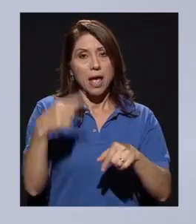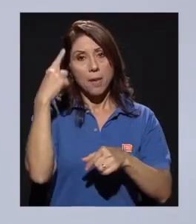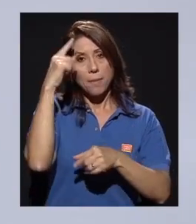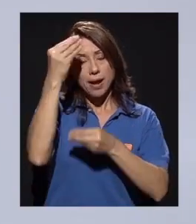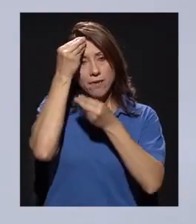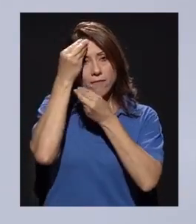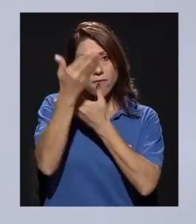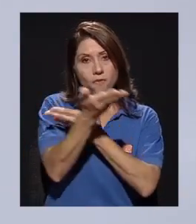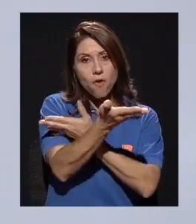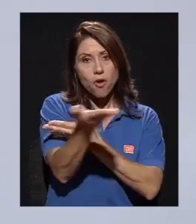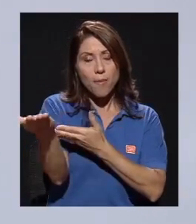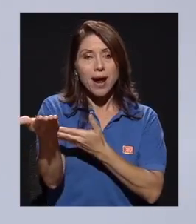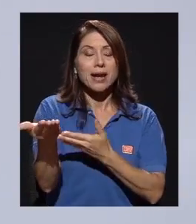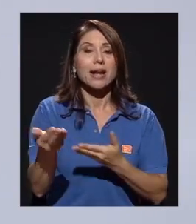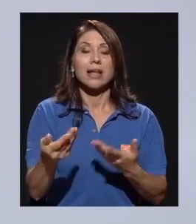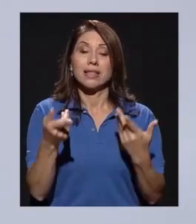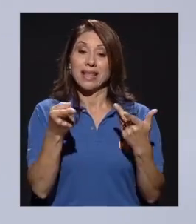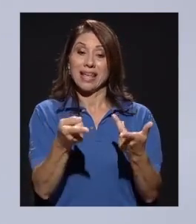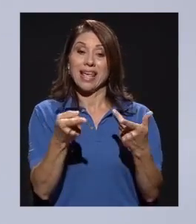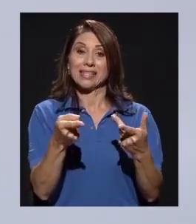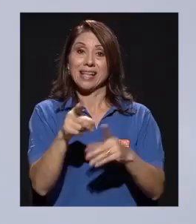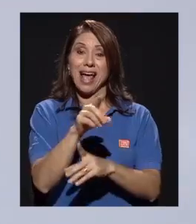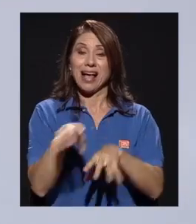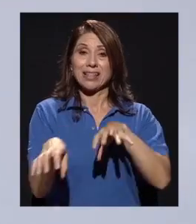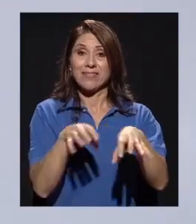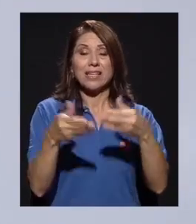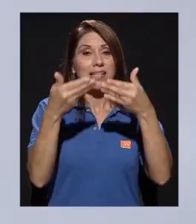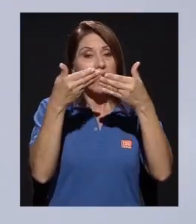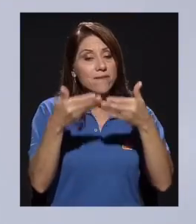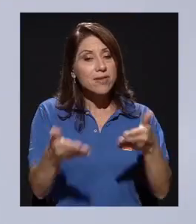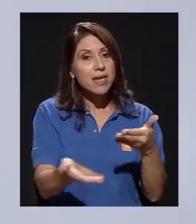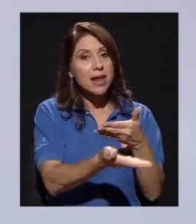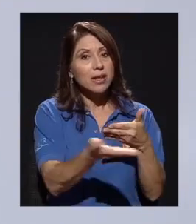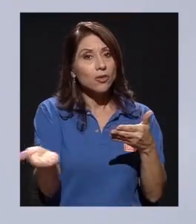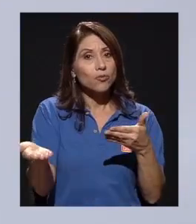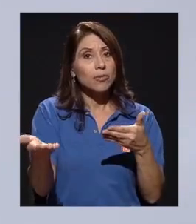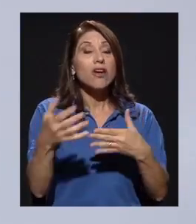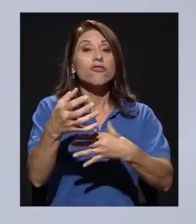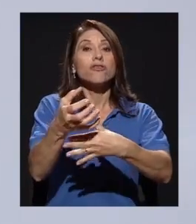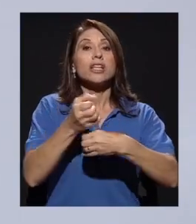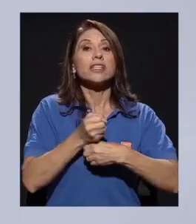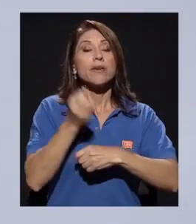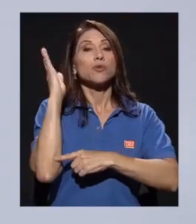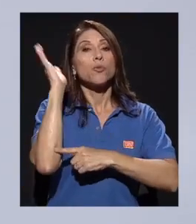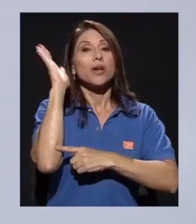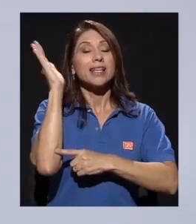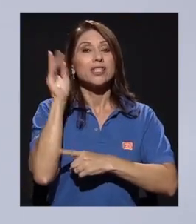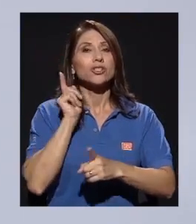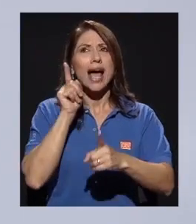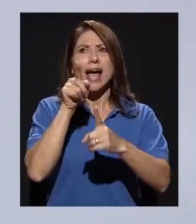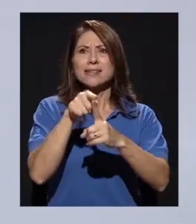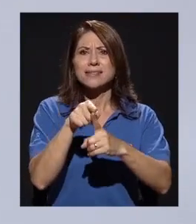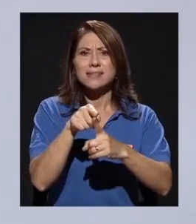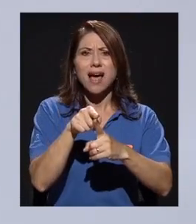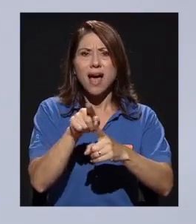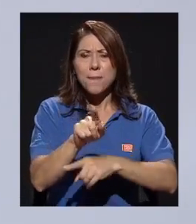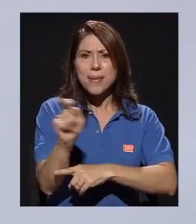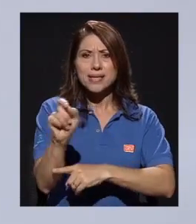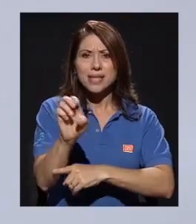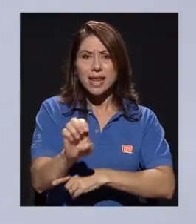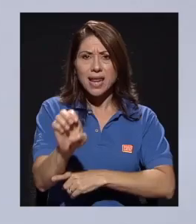informar de que Esto está abierto recibimos ponencias hasta enero del 2000 a inicios de enero